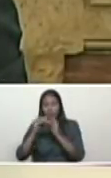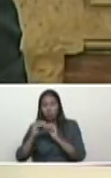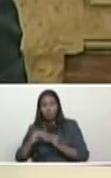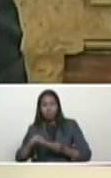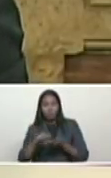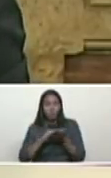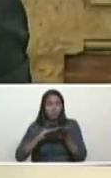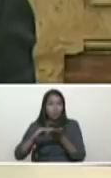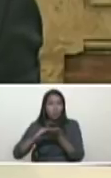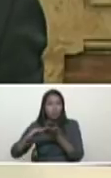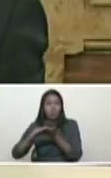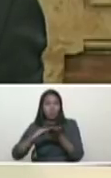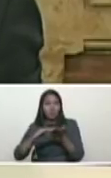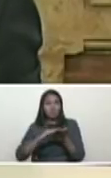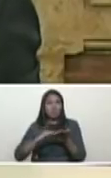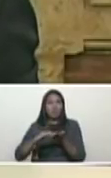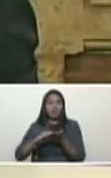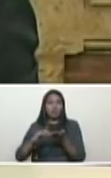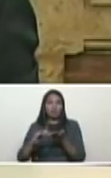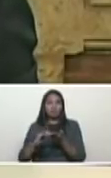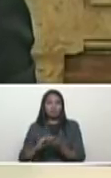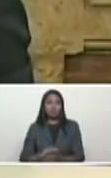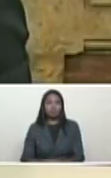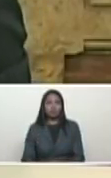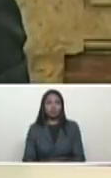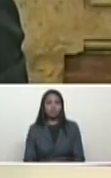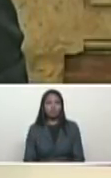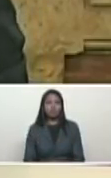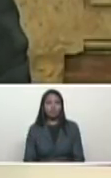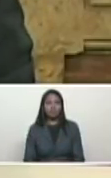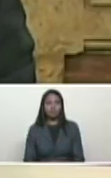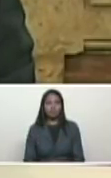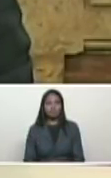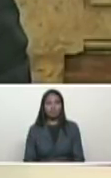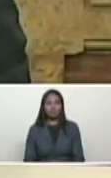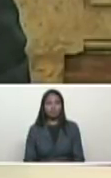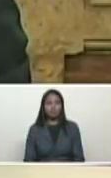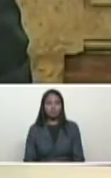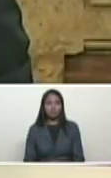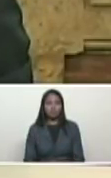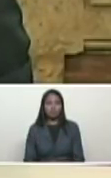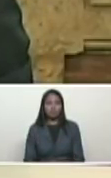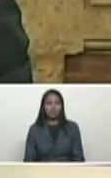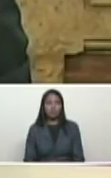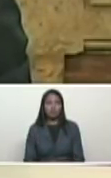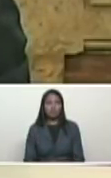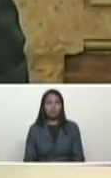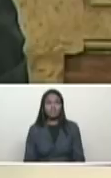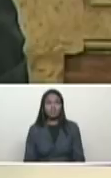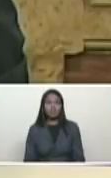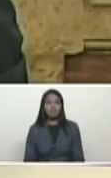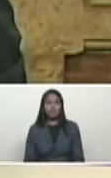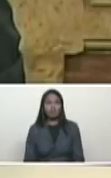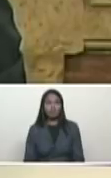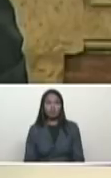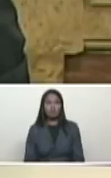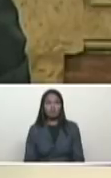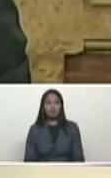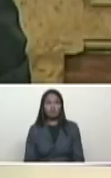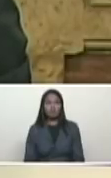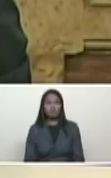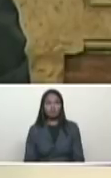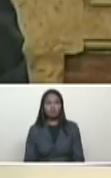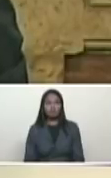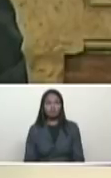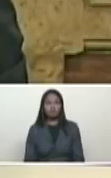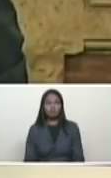para mejorar la patria mejorar todo y todos combatir la corrupción